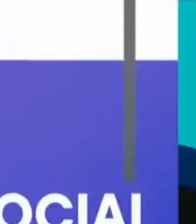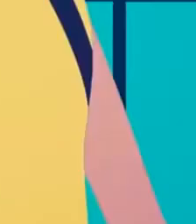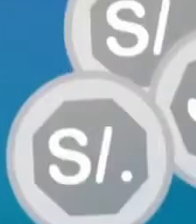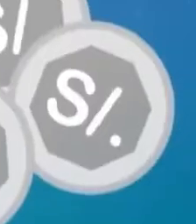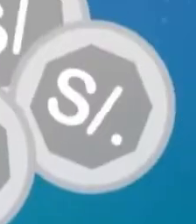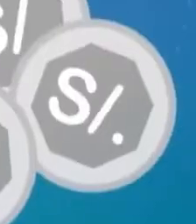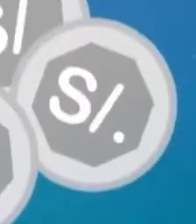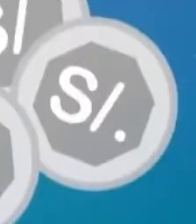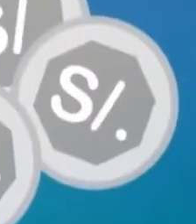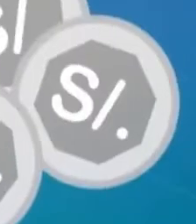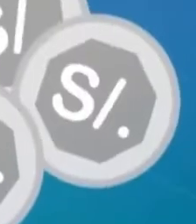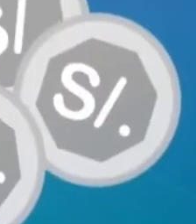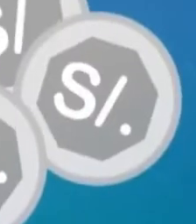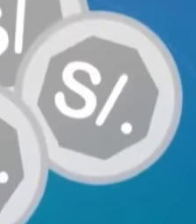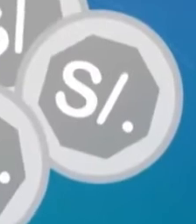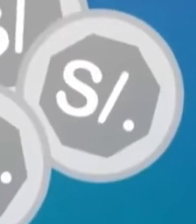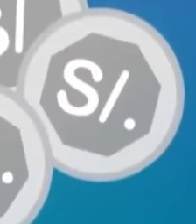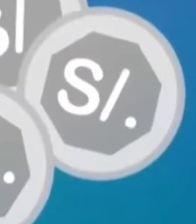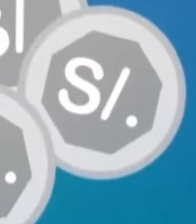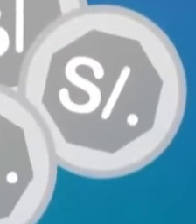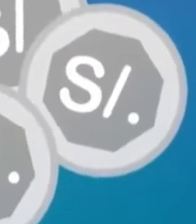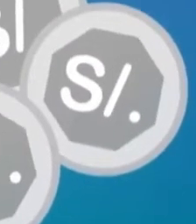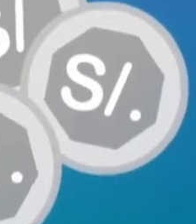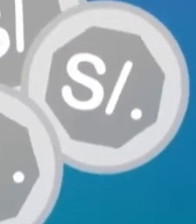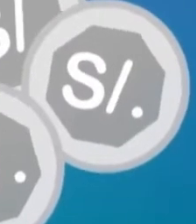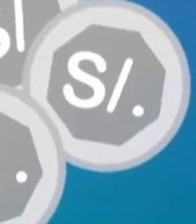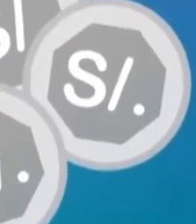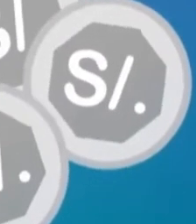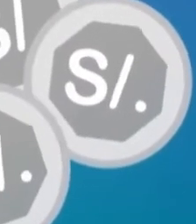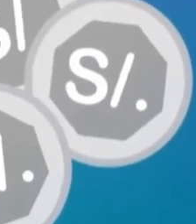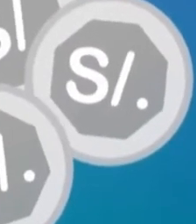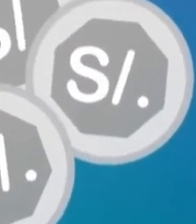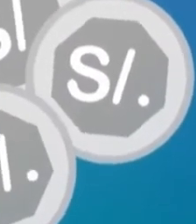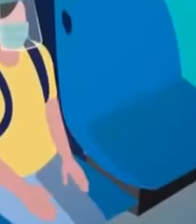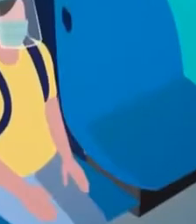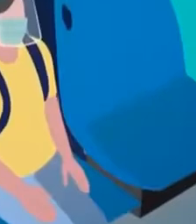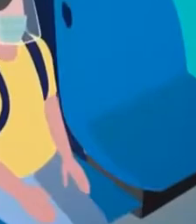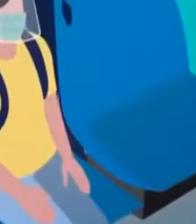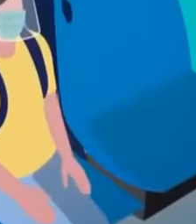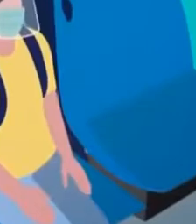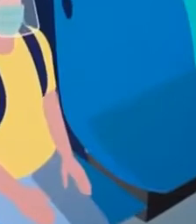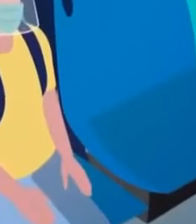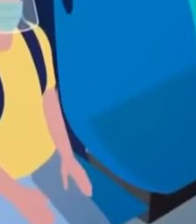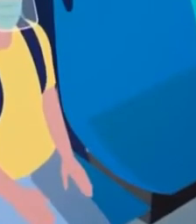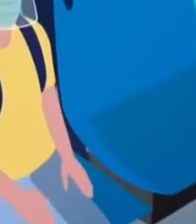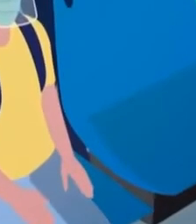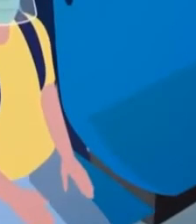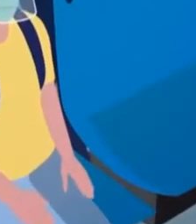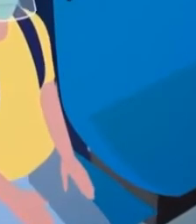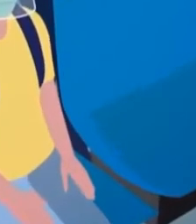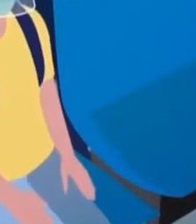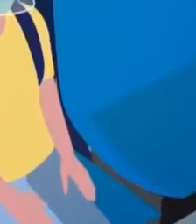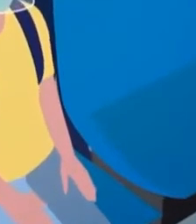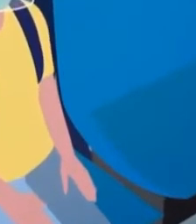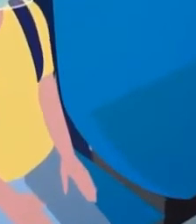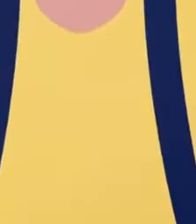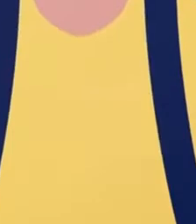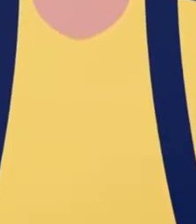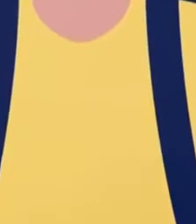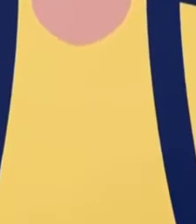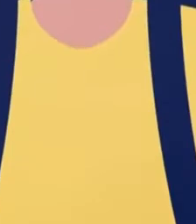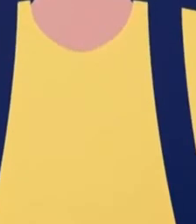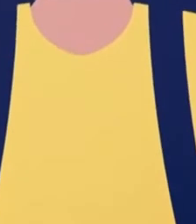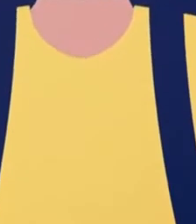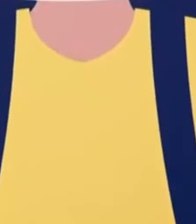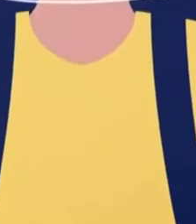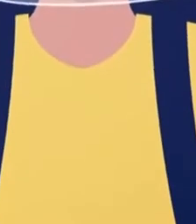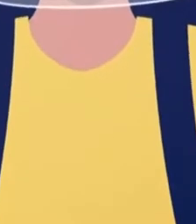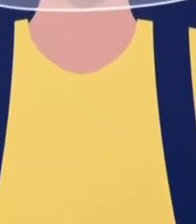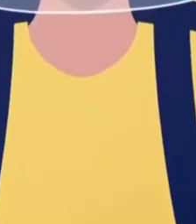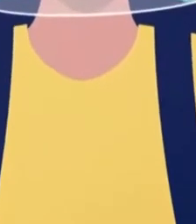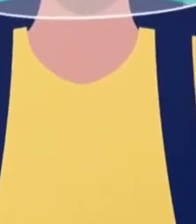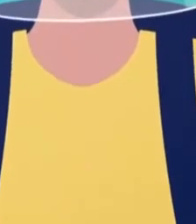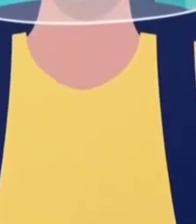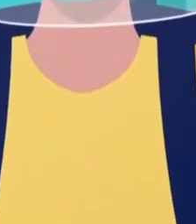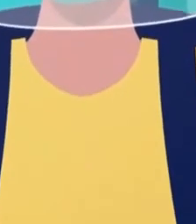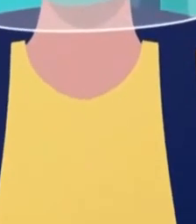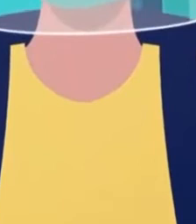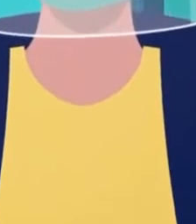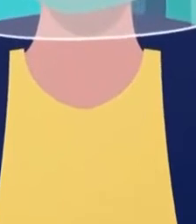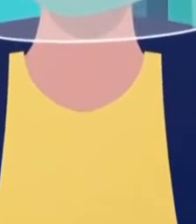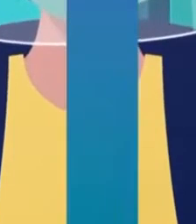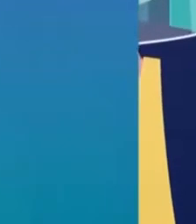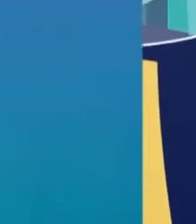si paga por el servicio antes de subir al vehículo y viaja únicamente sentado. Solo así